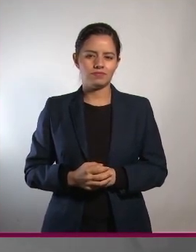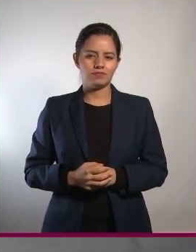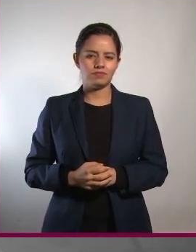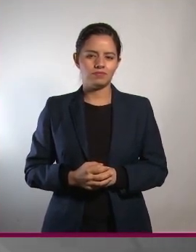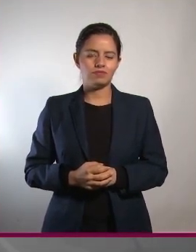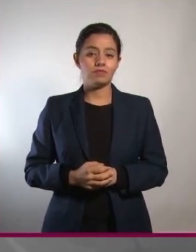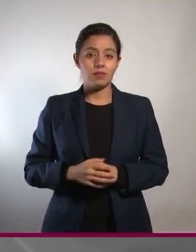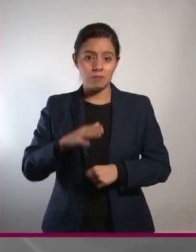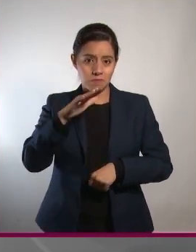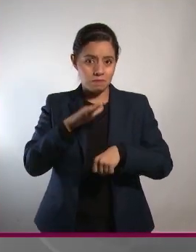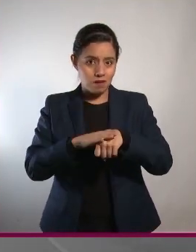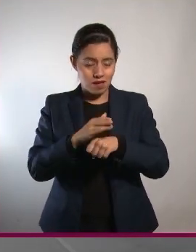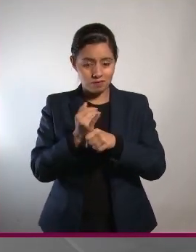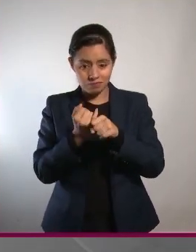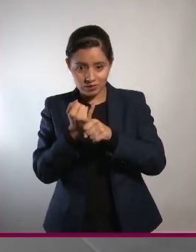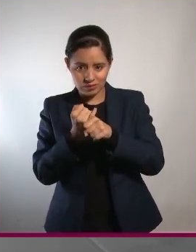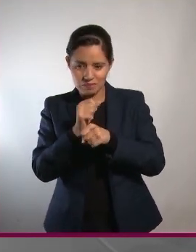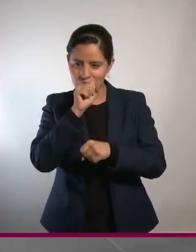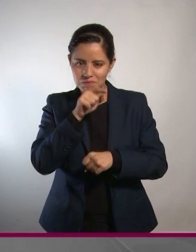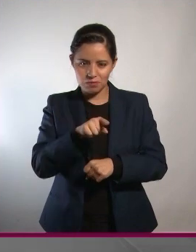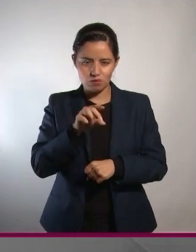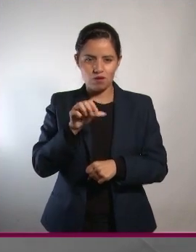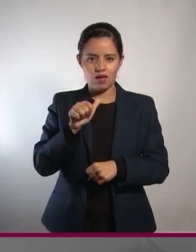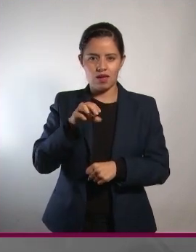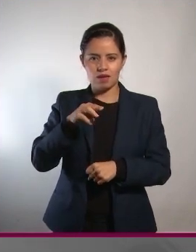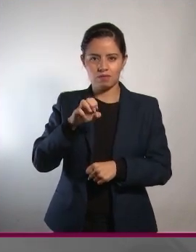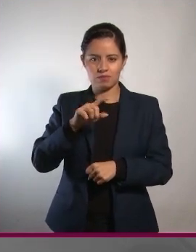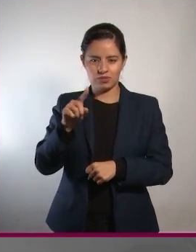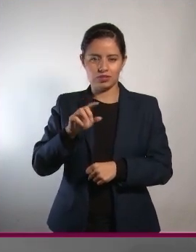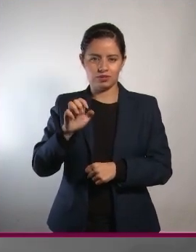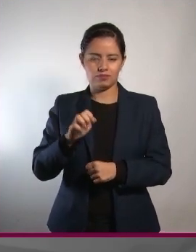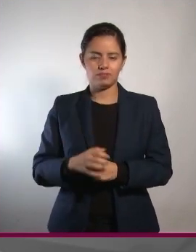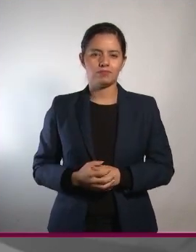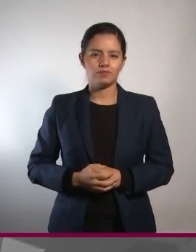Descubrí más aquí mismo, en Amaze.